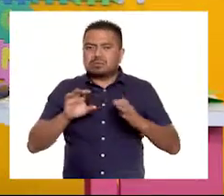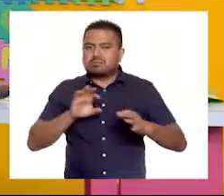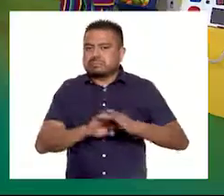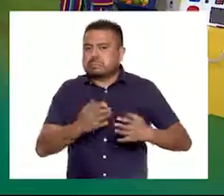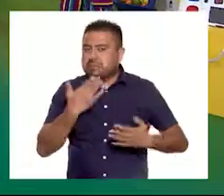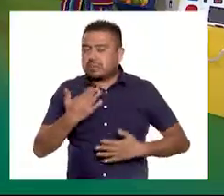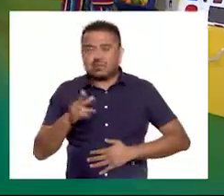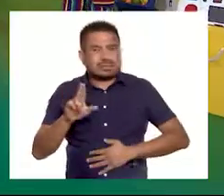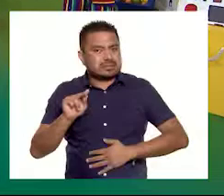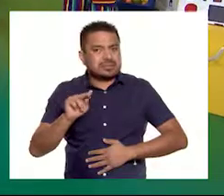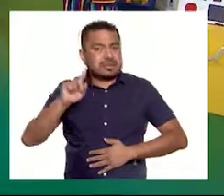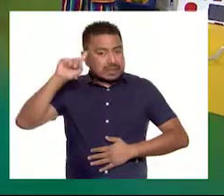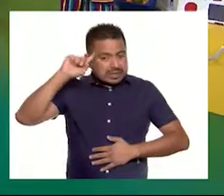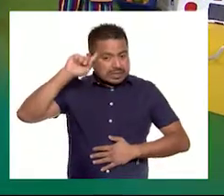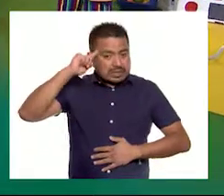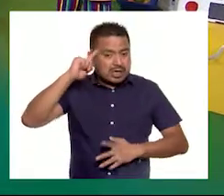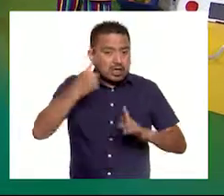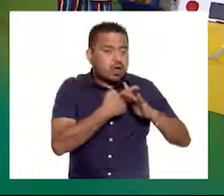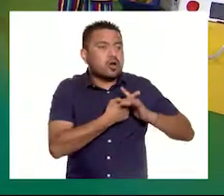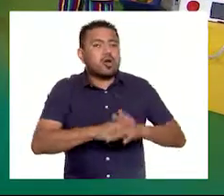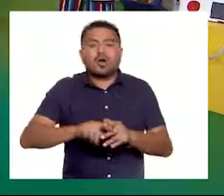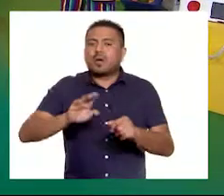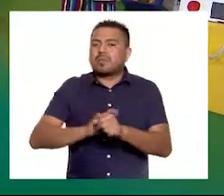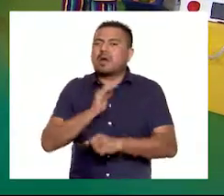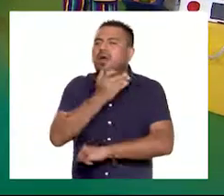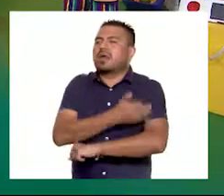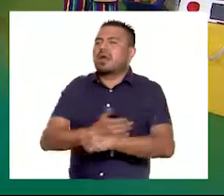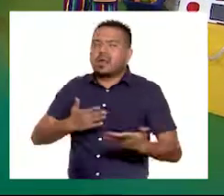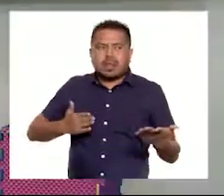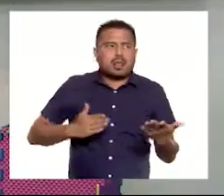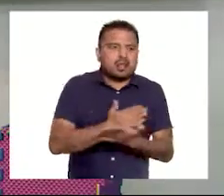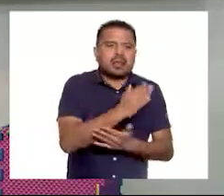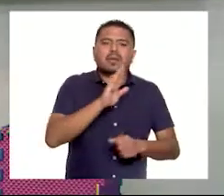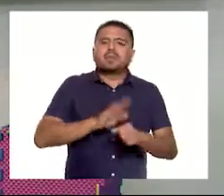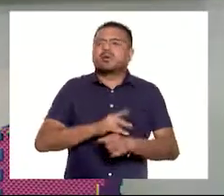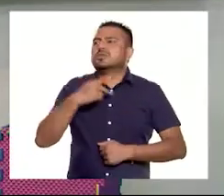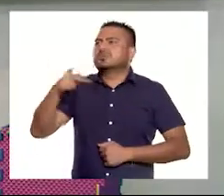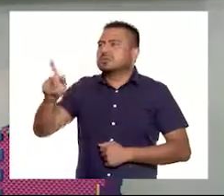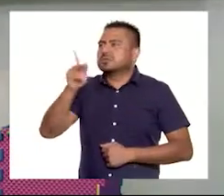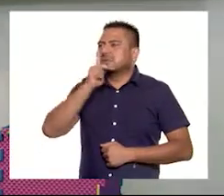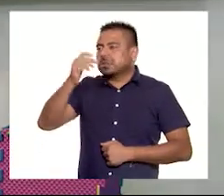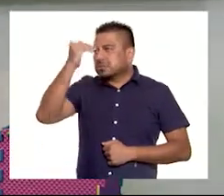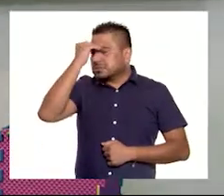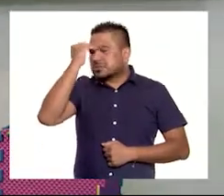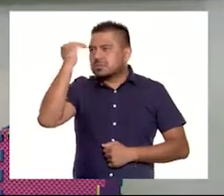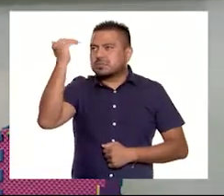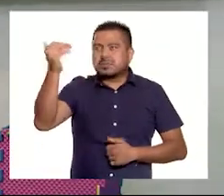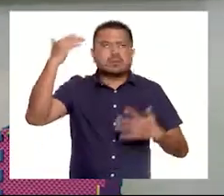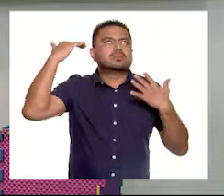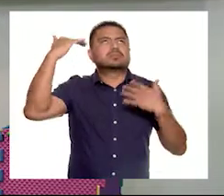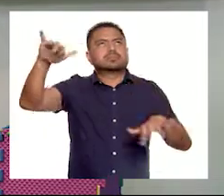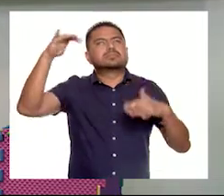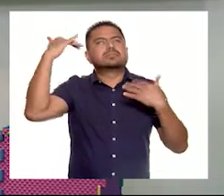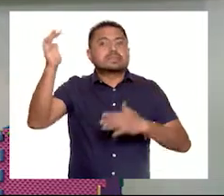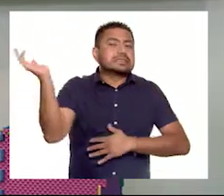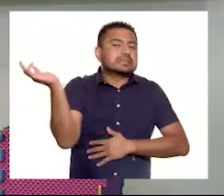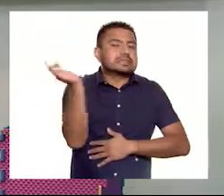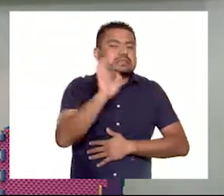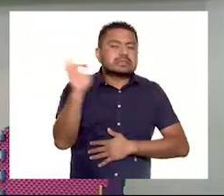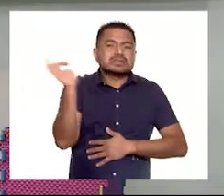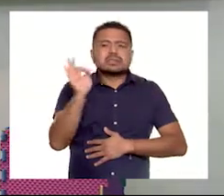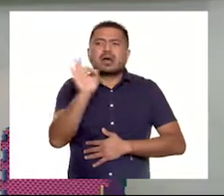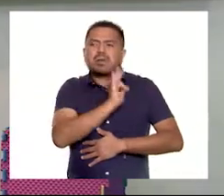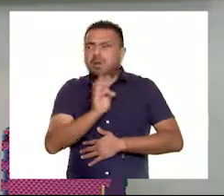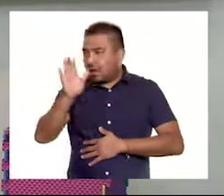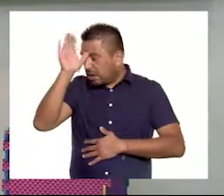adecuadas. El enojo comenzó porque llegó tarde, porque su papá se tardó mucho en bañarse. Quizá podrían